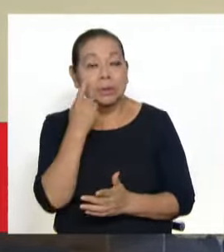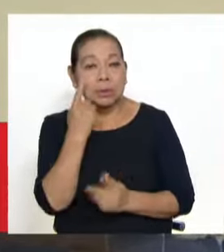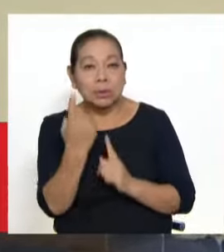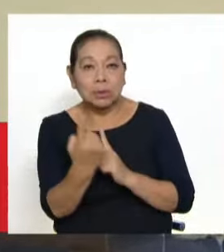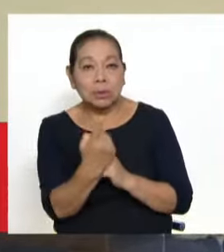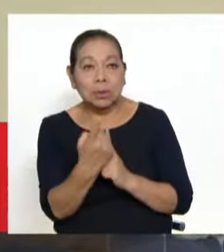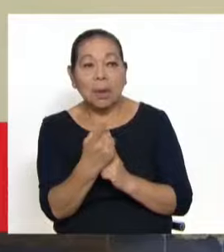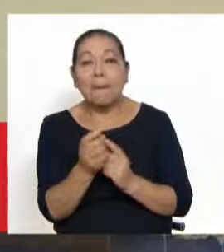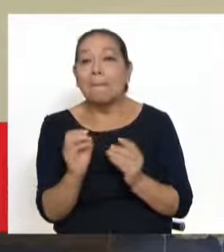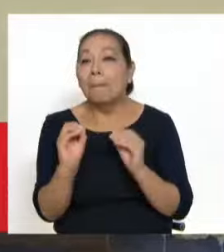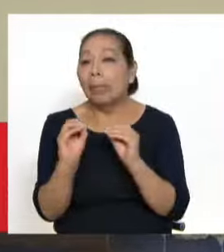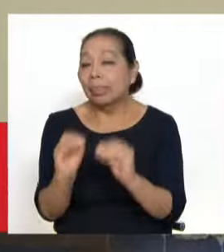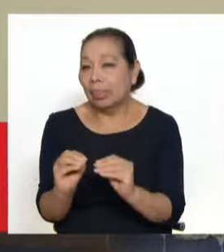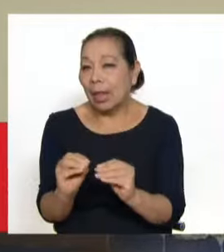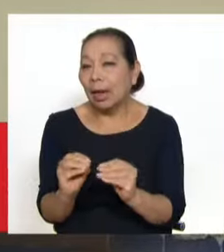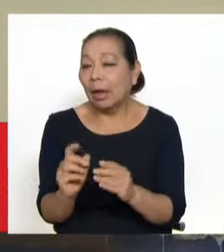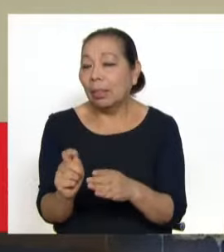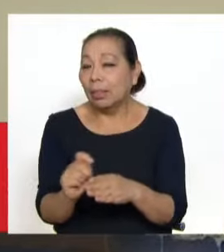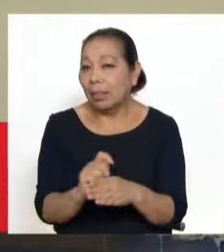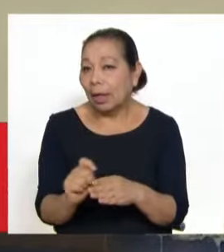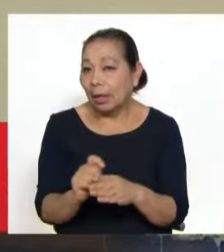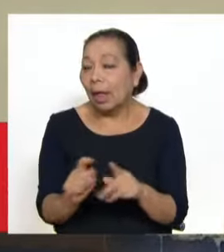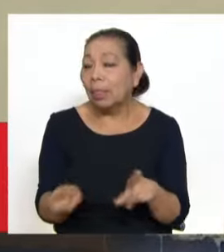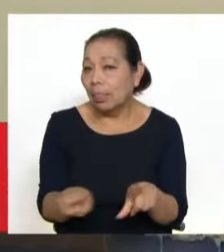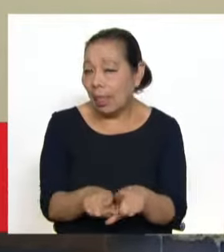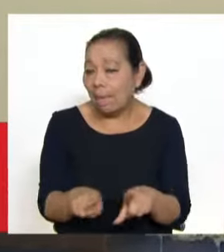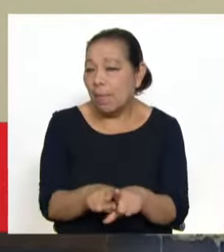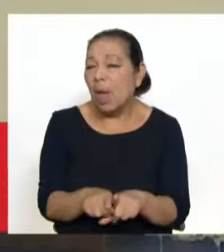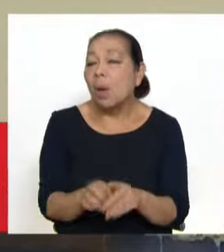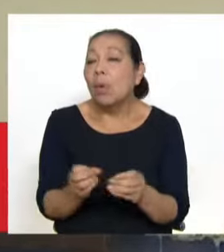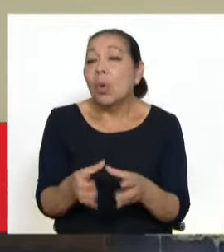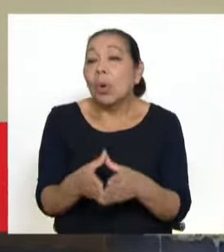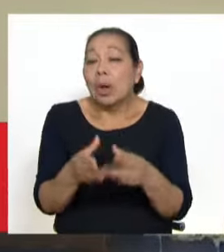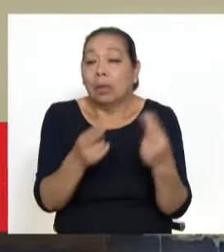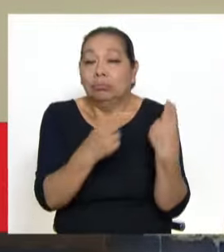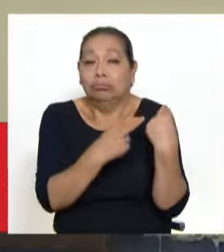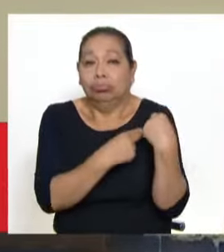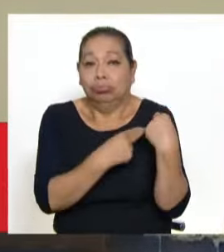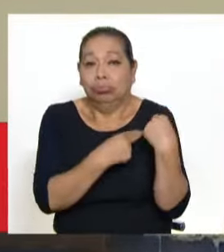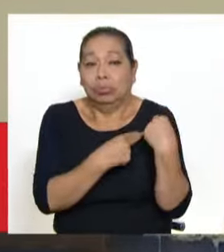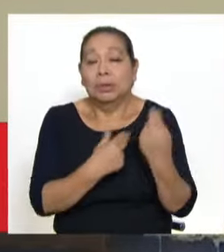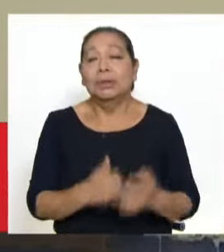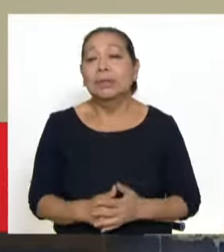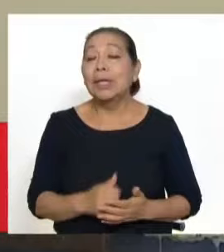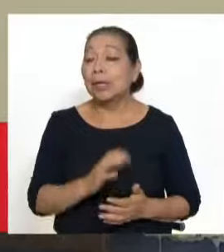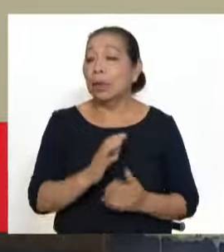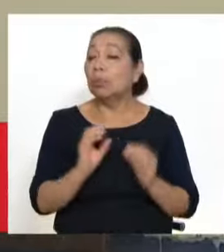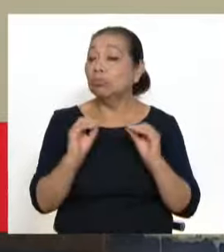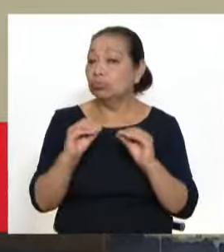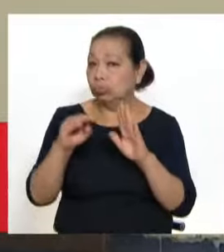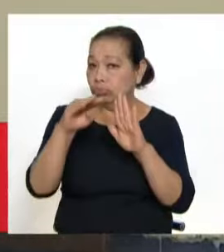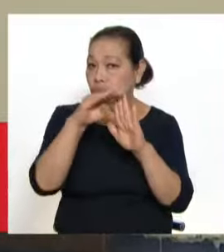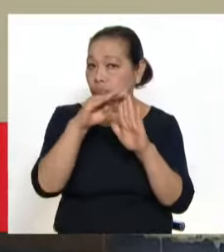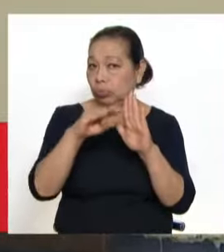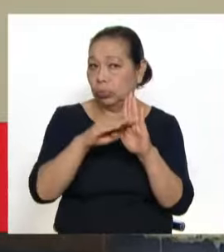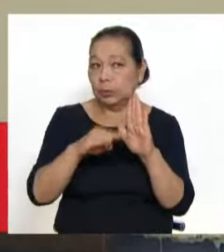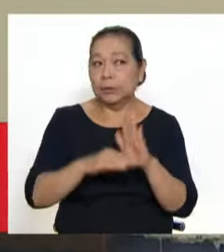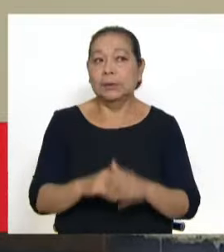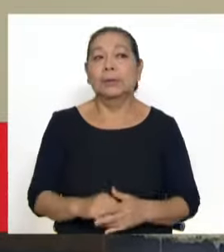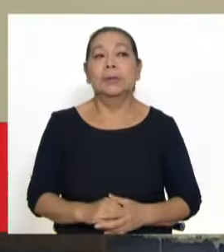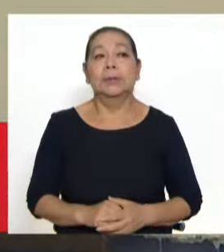reconocerlos, facilitarles la tarea también, porque es responsabilidad pública cumplir con esa